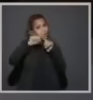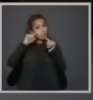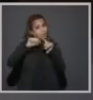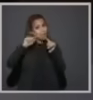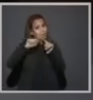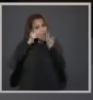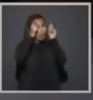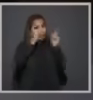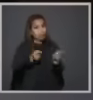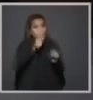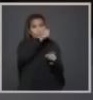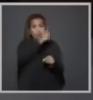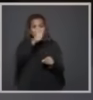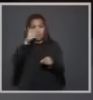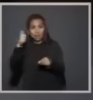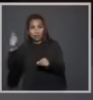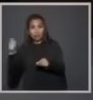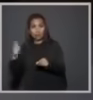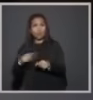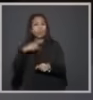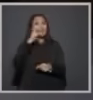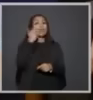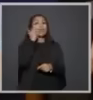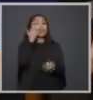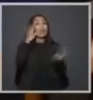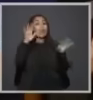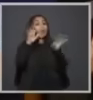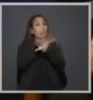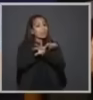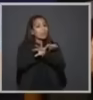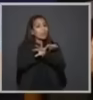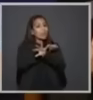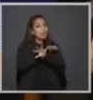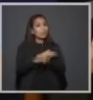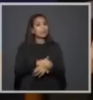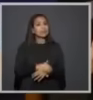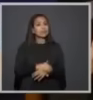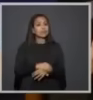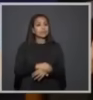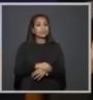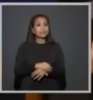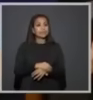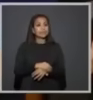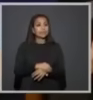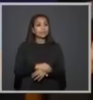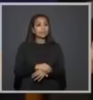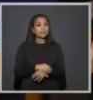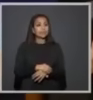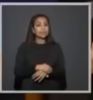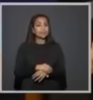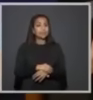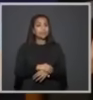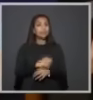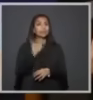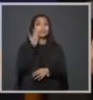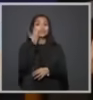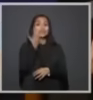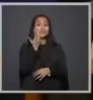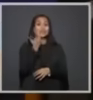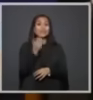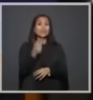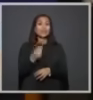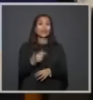elección. Pero nos gustaría por un momento cambiar de tonalidad la plática y pues endulzarles un poco la cuchara y que nos